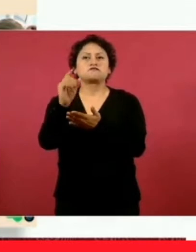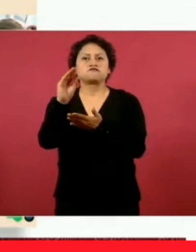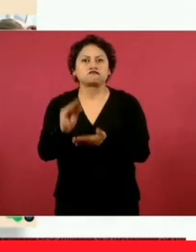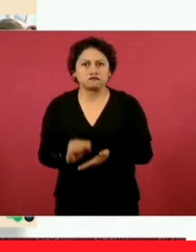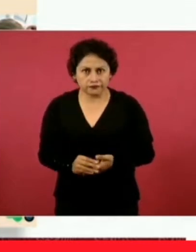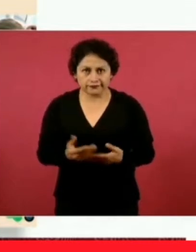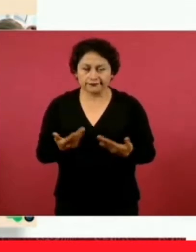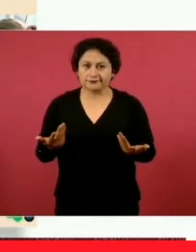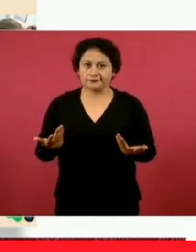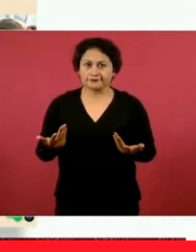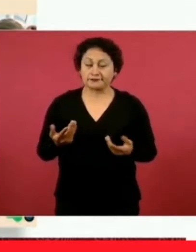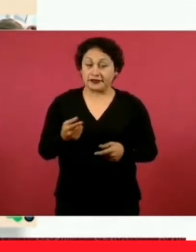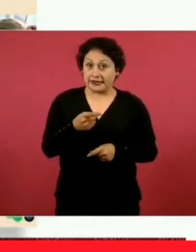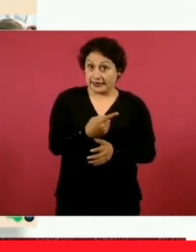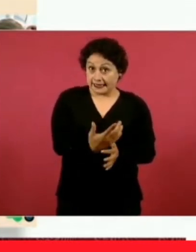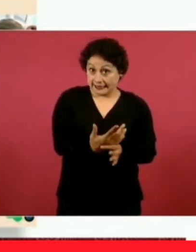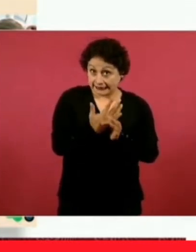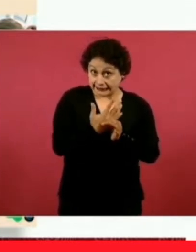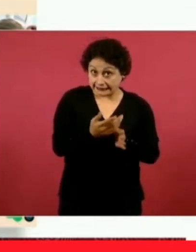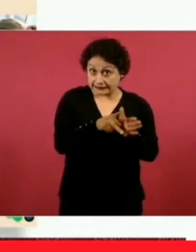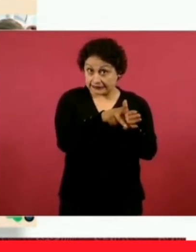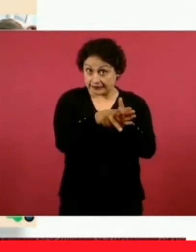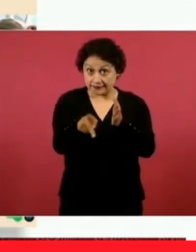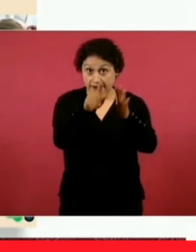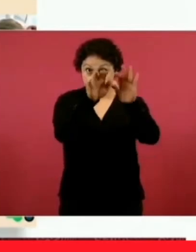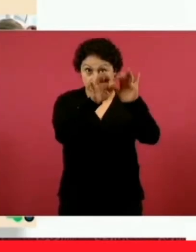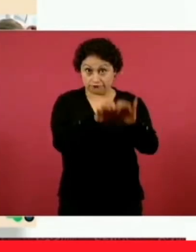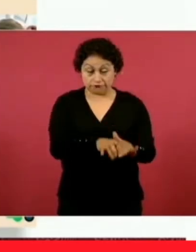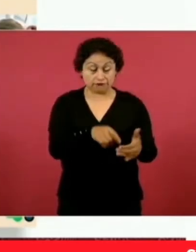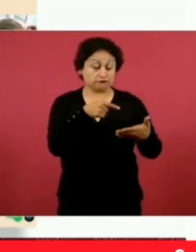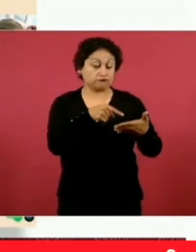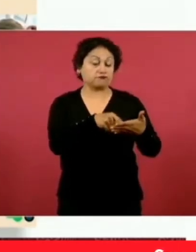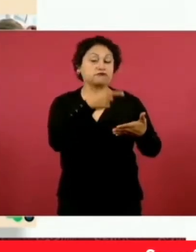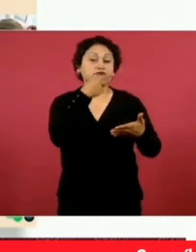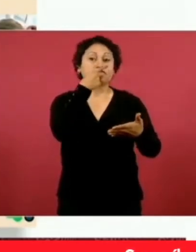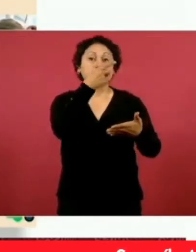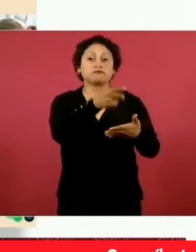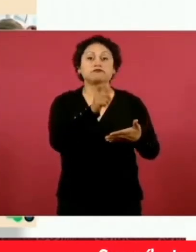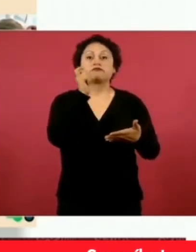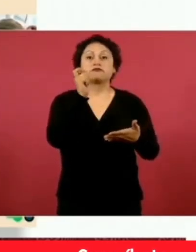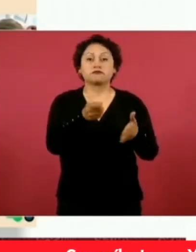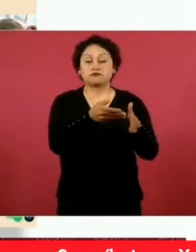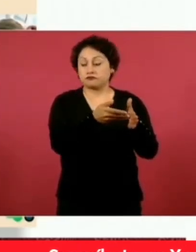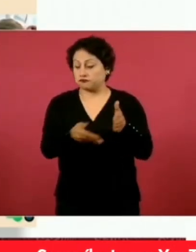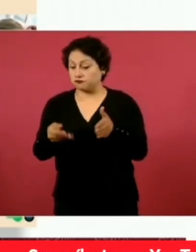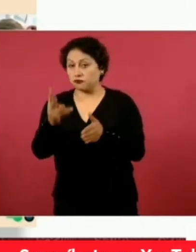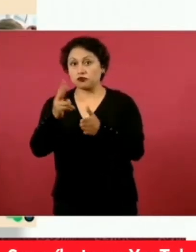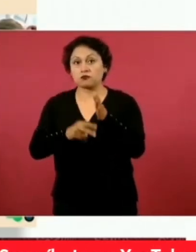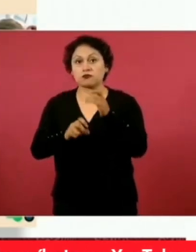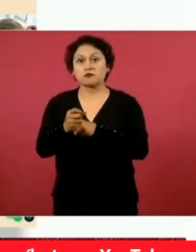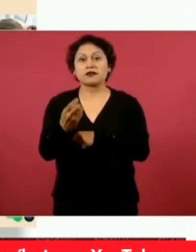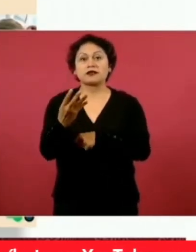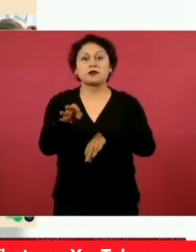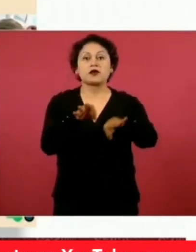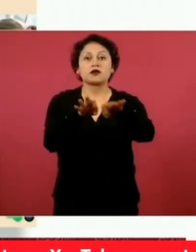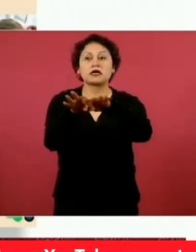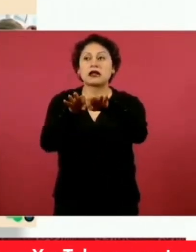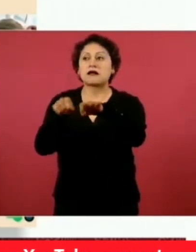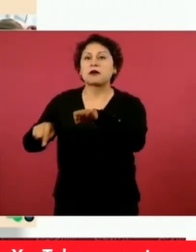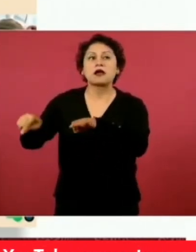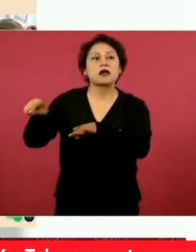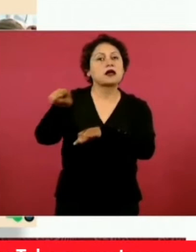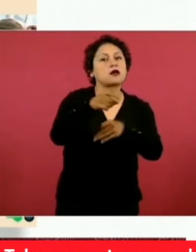ha perdido, ellos comunican que los empleos se han perdido en este año, lo cual no es